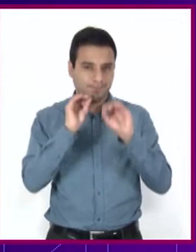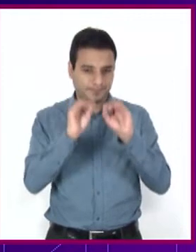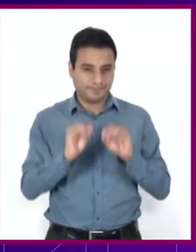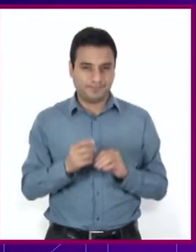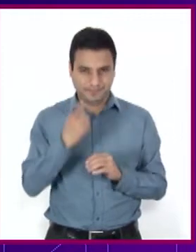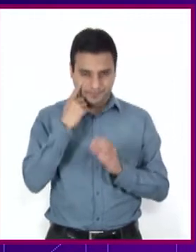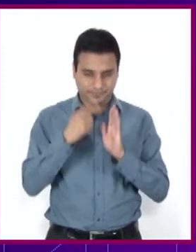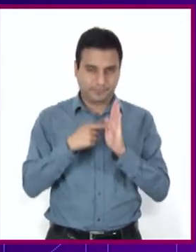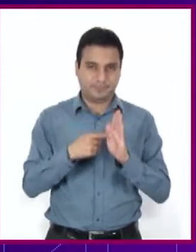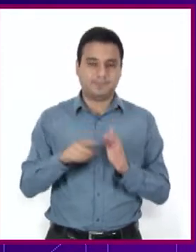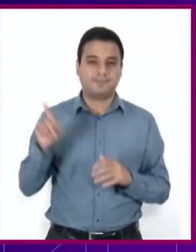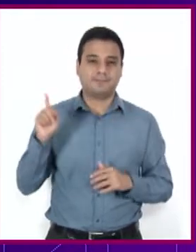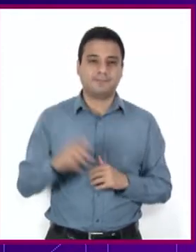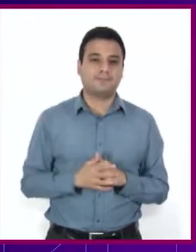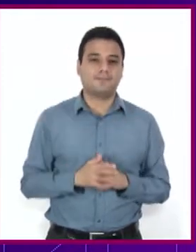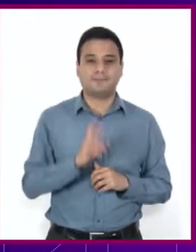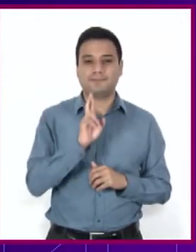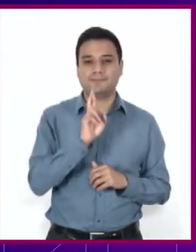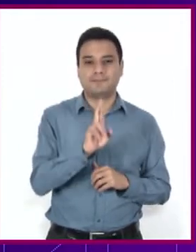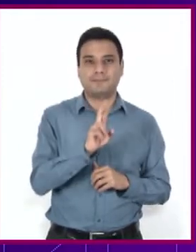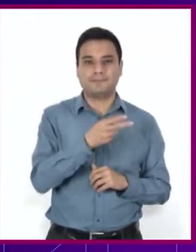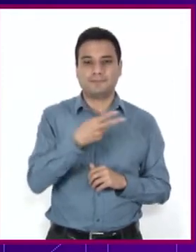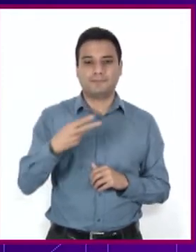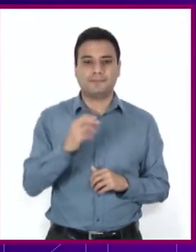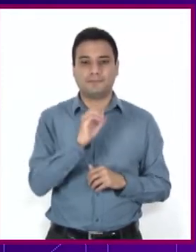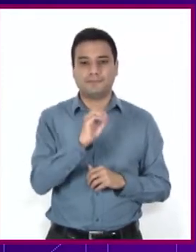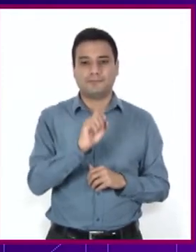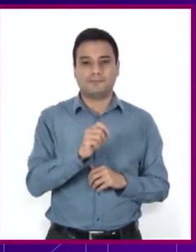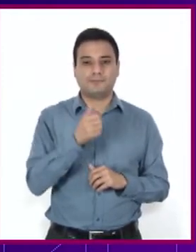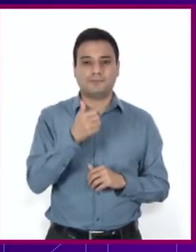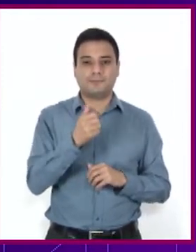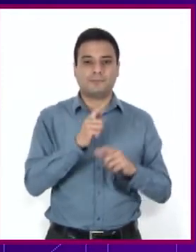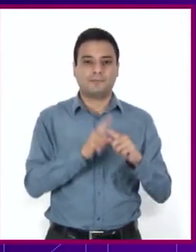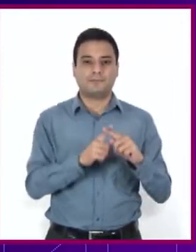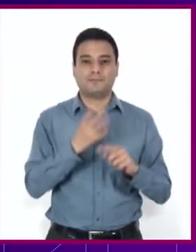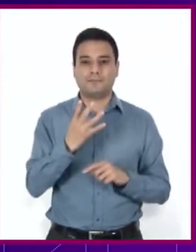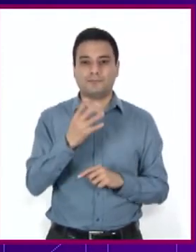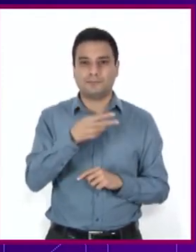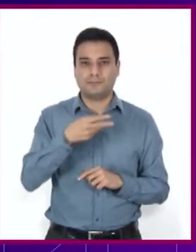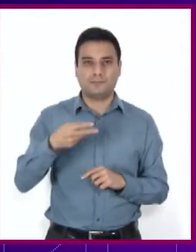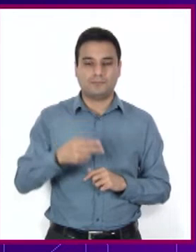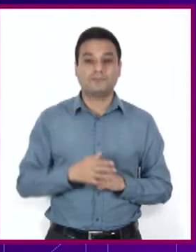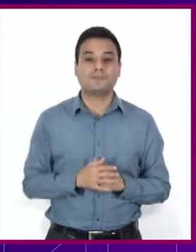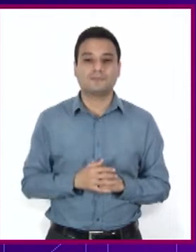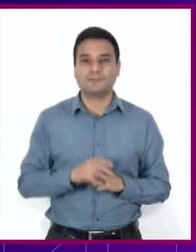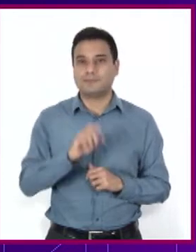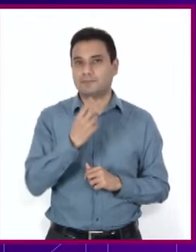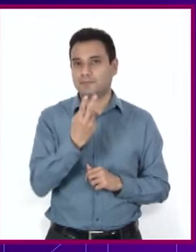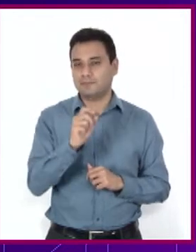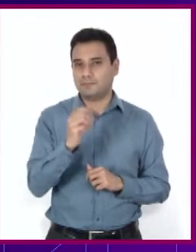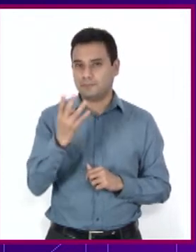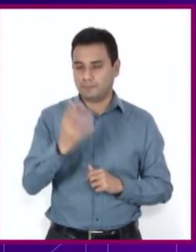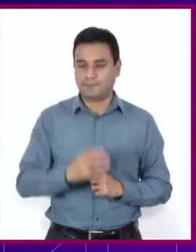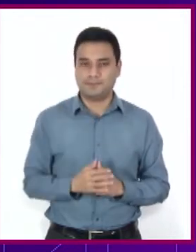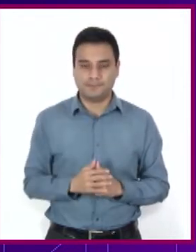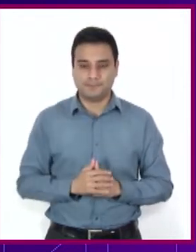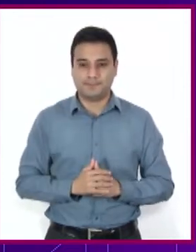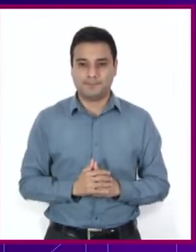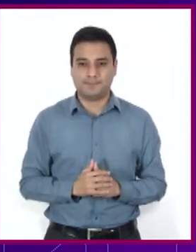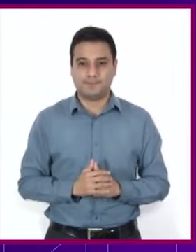siguientes valores. R es igual a 0.6 por 4, que es igual a